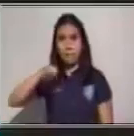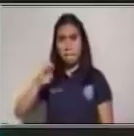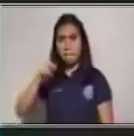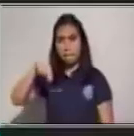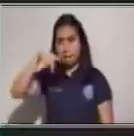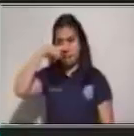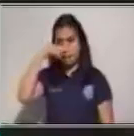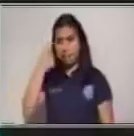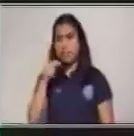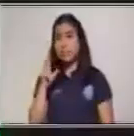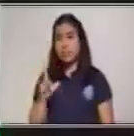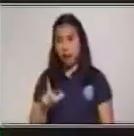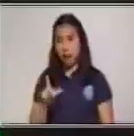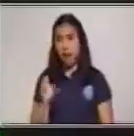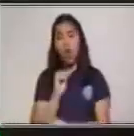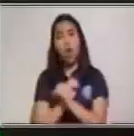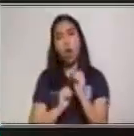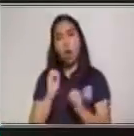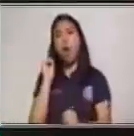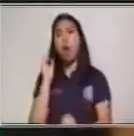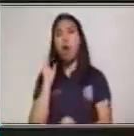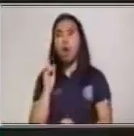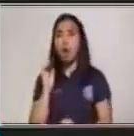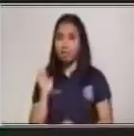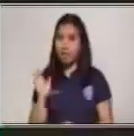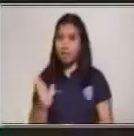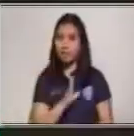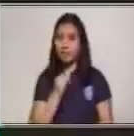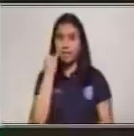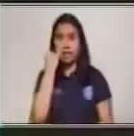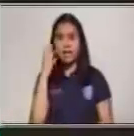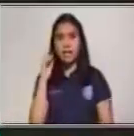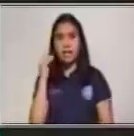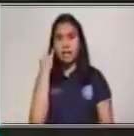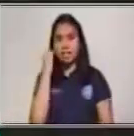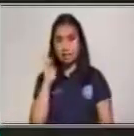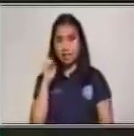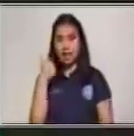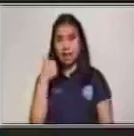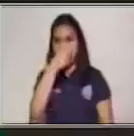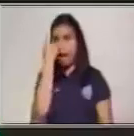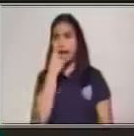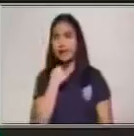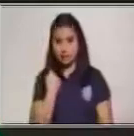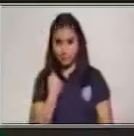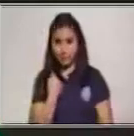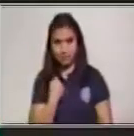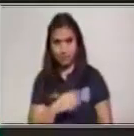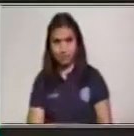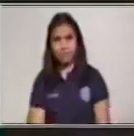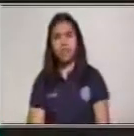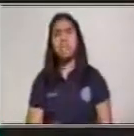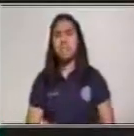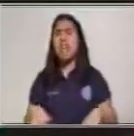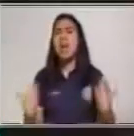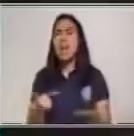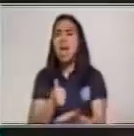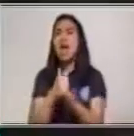que es un diagrama usado para representar palabras, ideas,